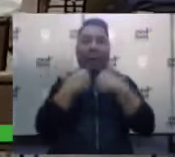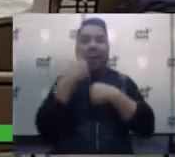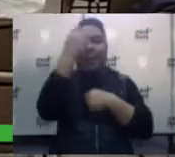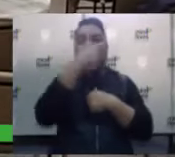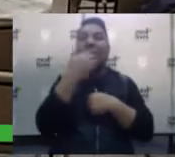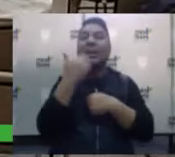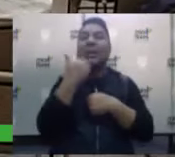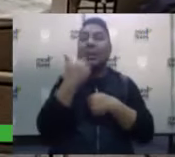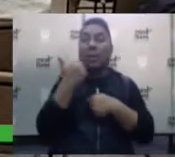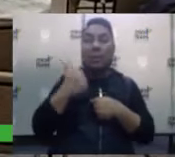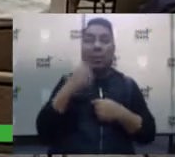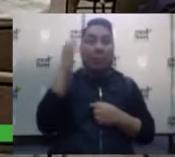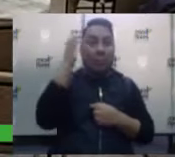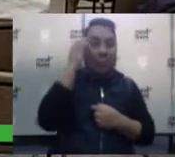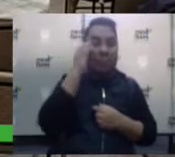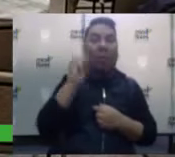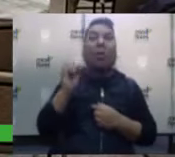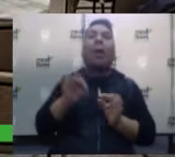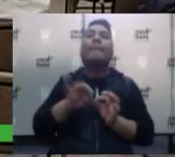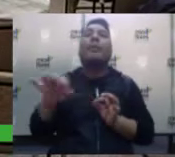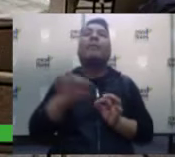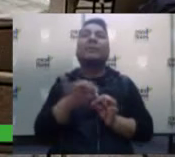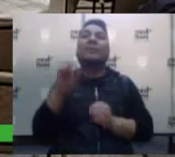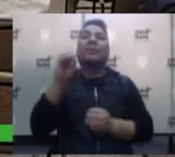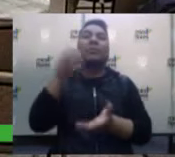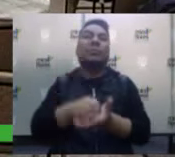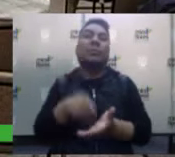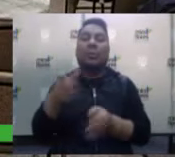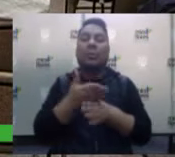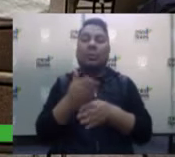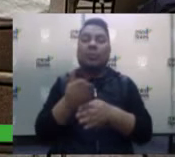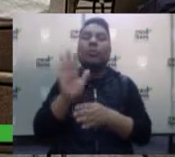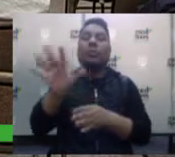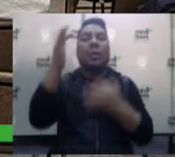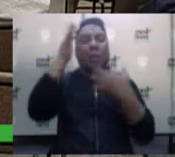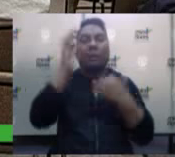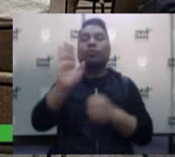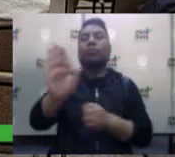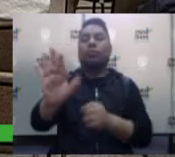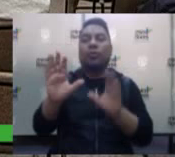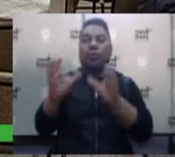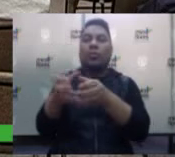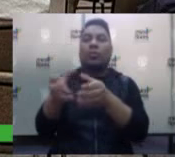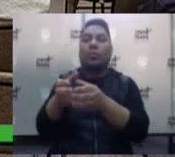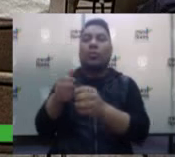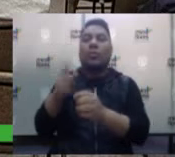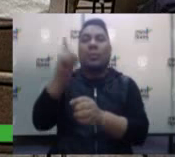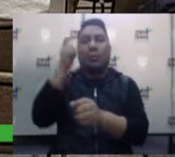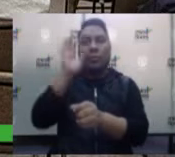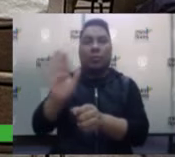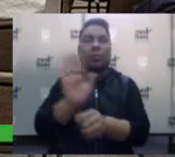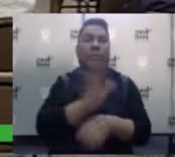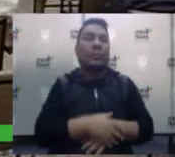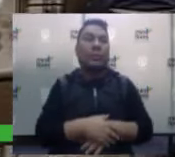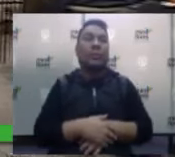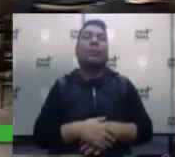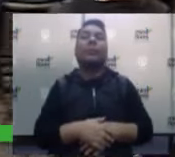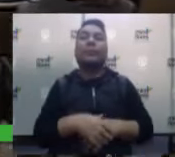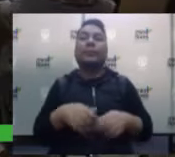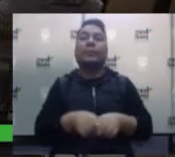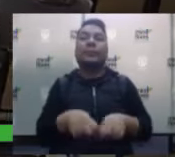ubicaciones o una sola ubicación y su distrital, ¿no? Esa repartición la va a determinar cada partido. Cada partido. ¿Y los